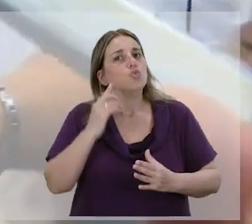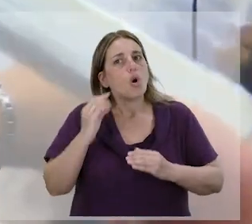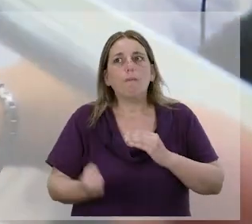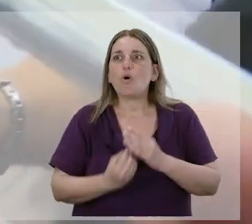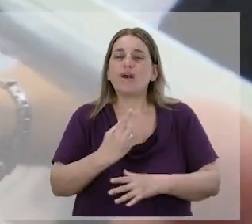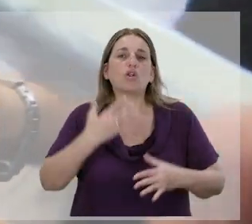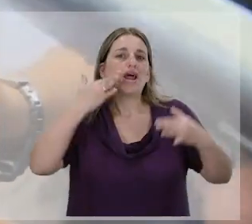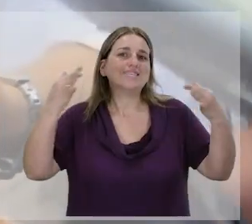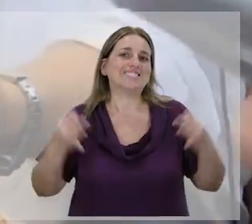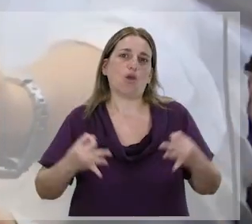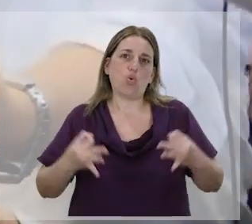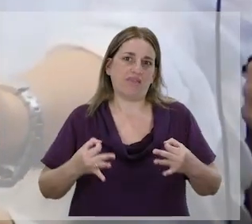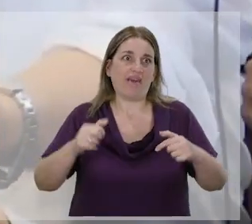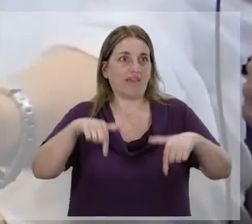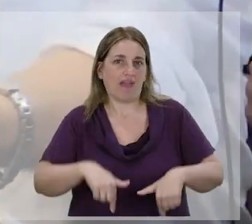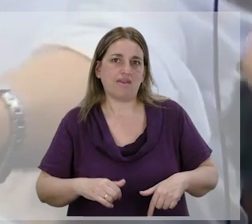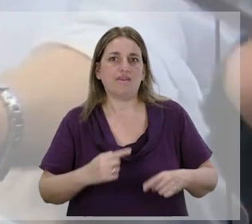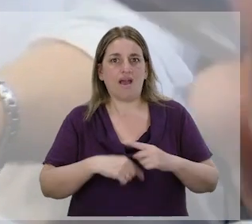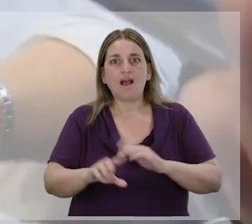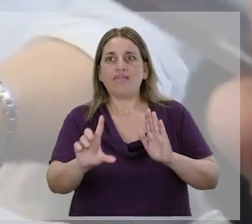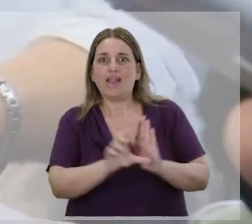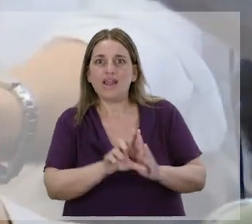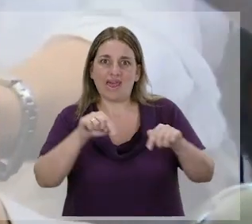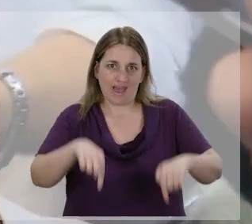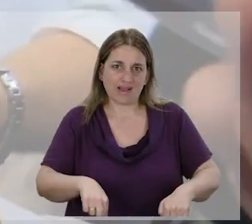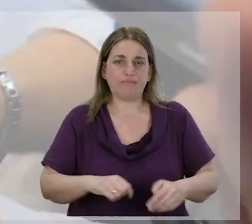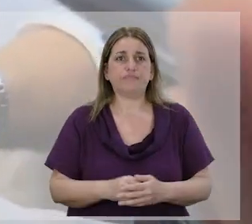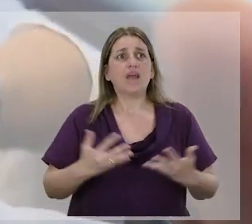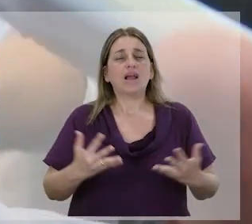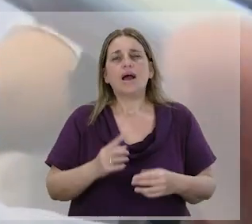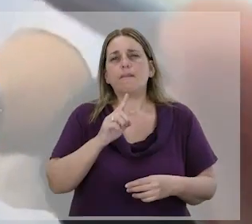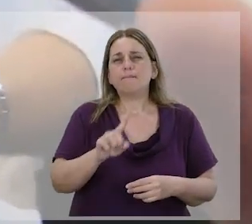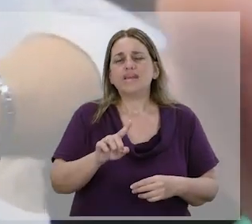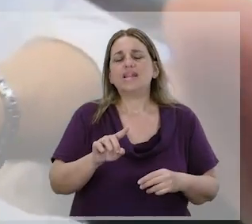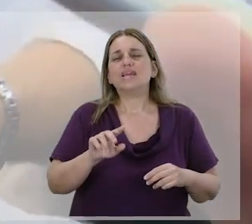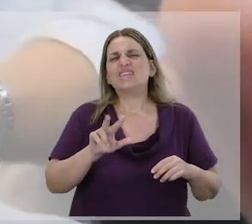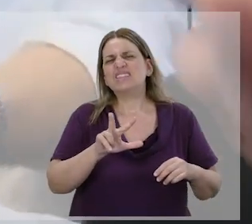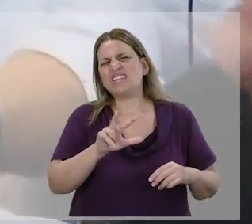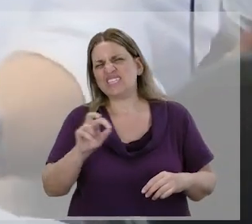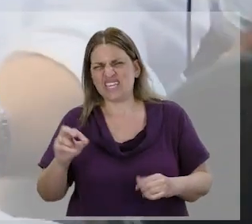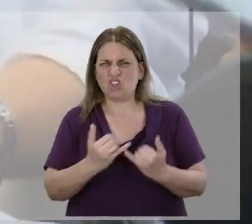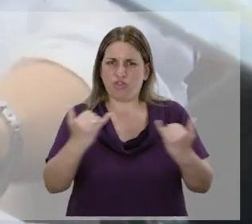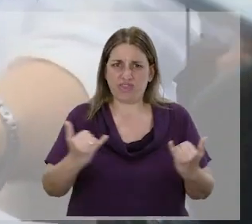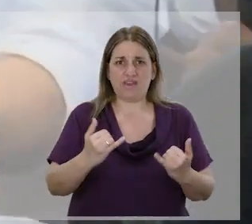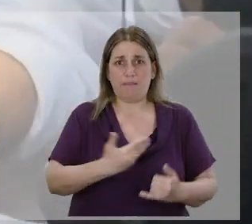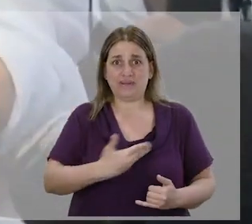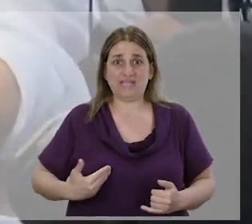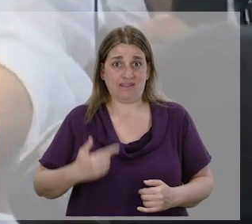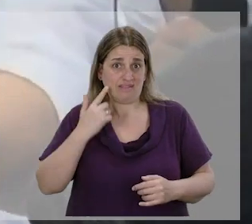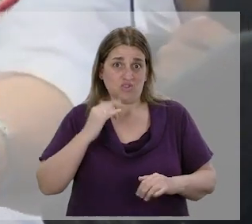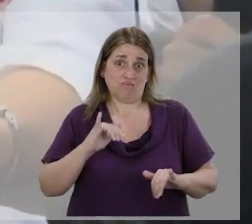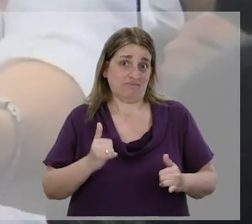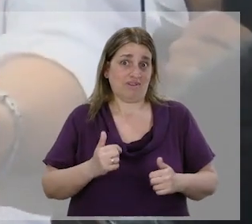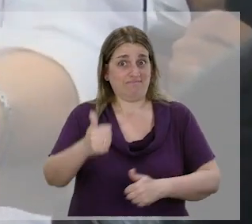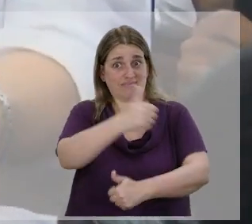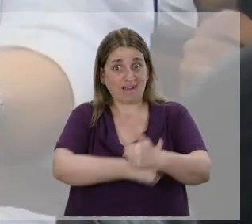importante en este mundo moderno, las certezas jurídicas. A mí me quedan 1.300 y pico días de presidente. Yo me voy a